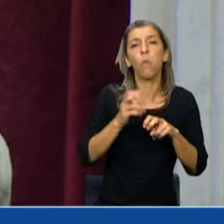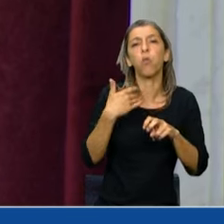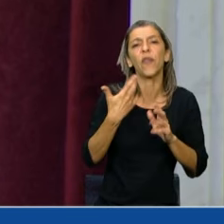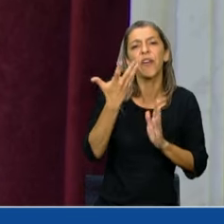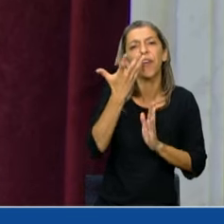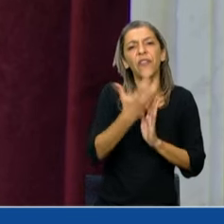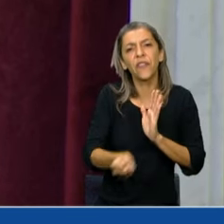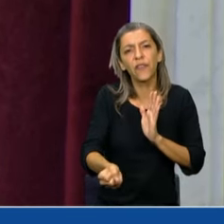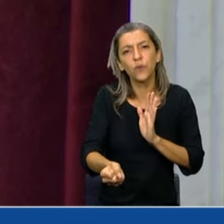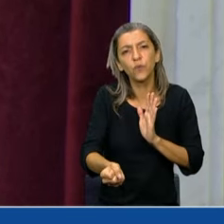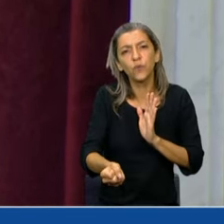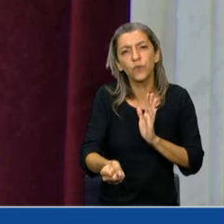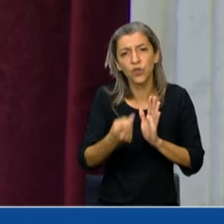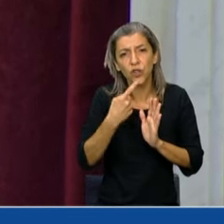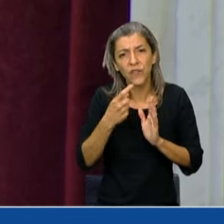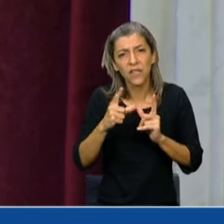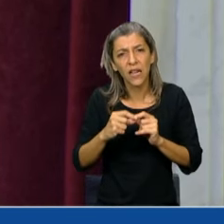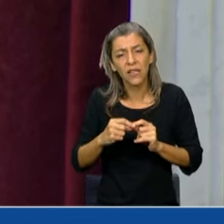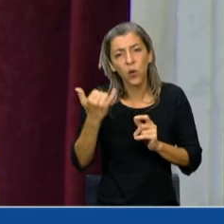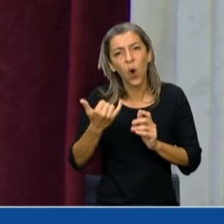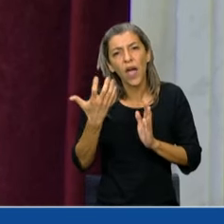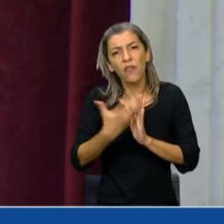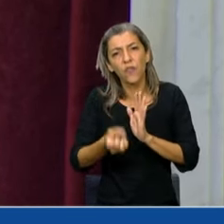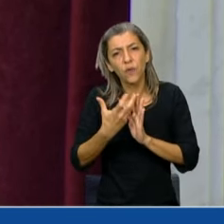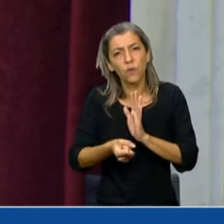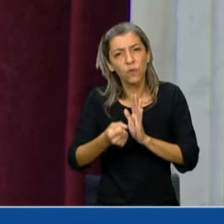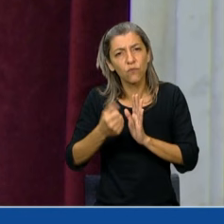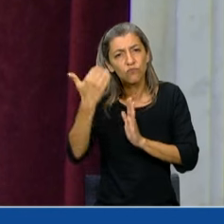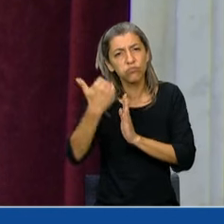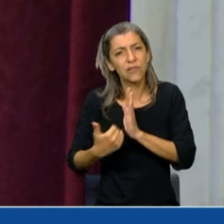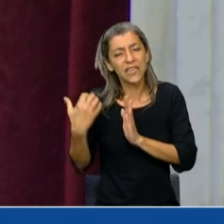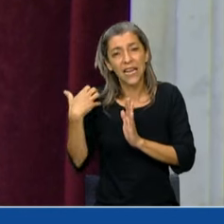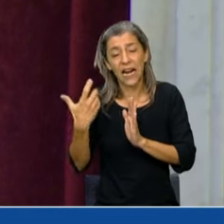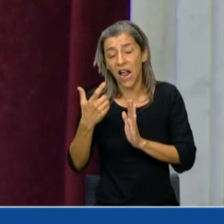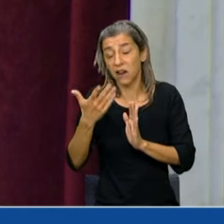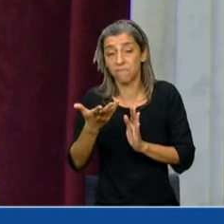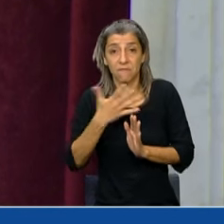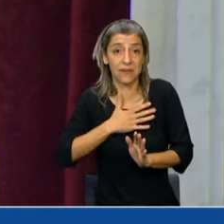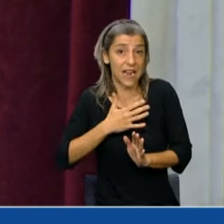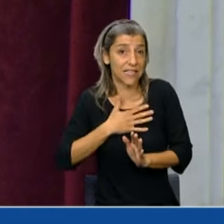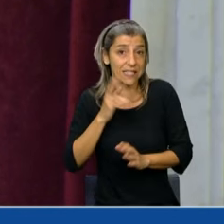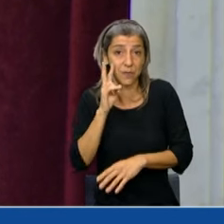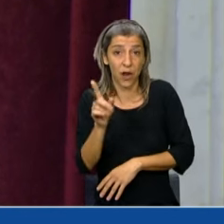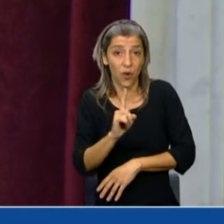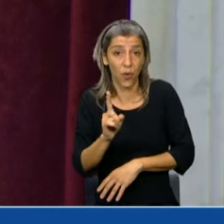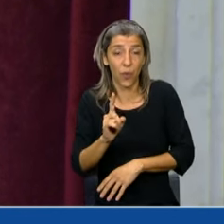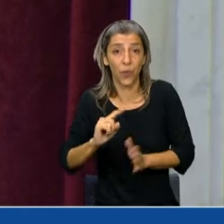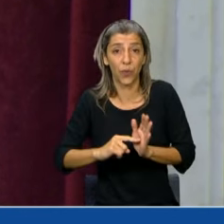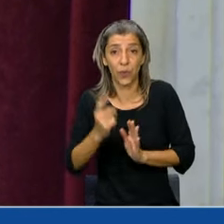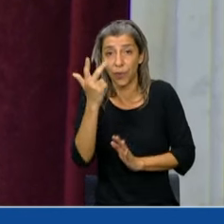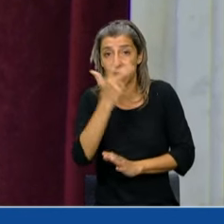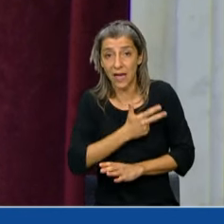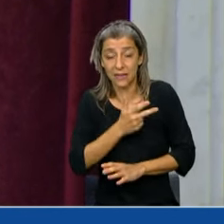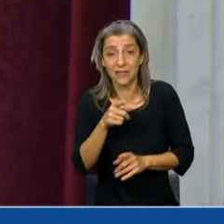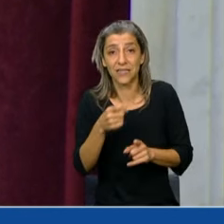en el artículo donde están las deducciones generales que se pueden tomar una lástima que no hayan visto que en inciso H estaba la